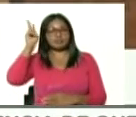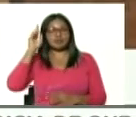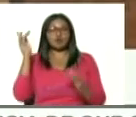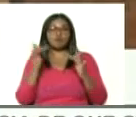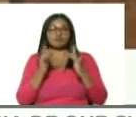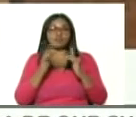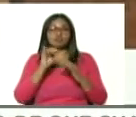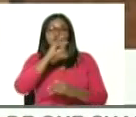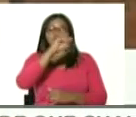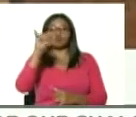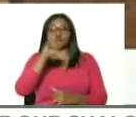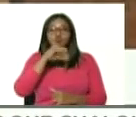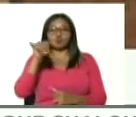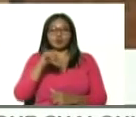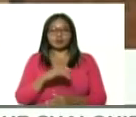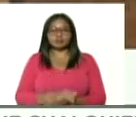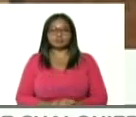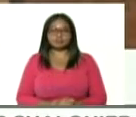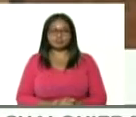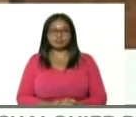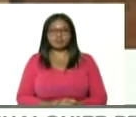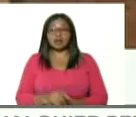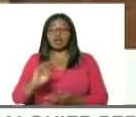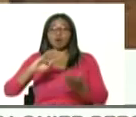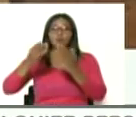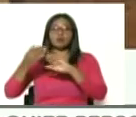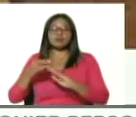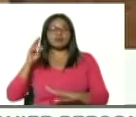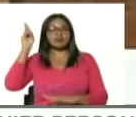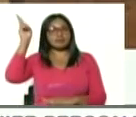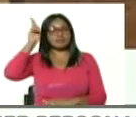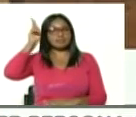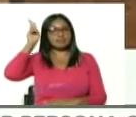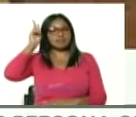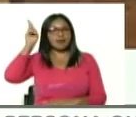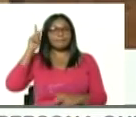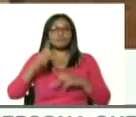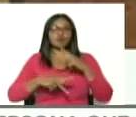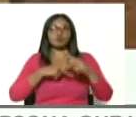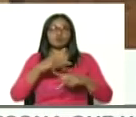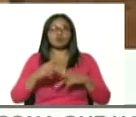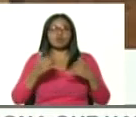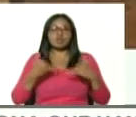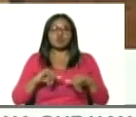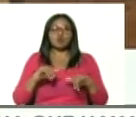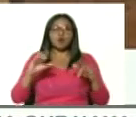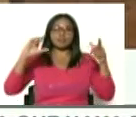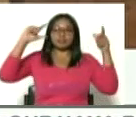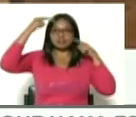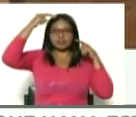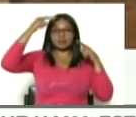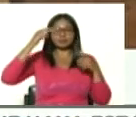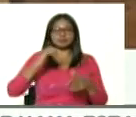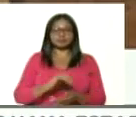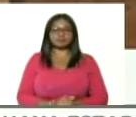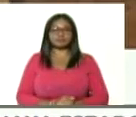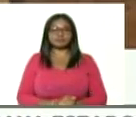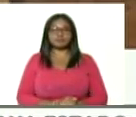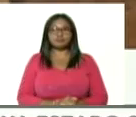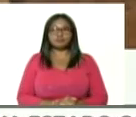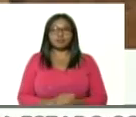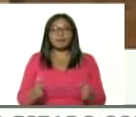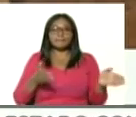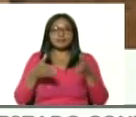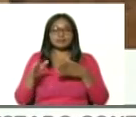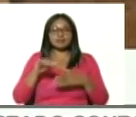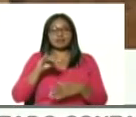el Zulia. Allá está la comunidad indígena de la comuna productiva Hijos de Chávez, en el barrio Brisas de